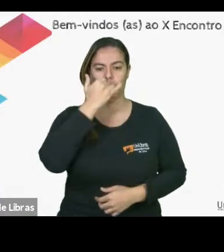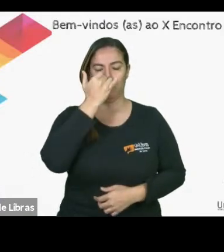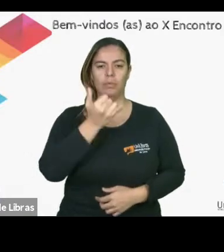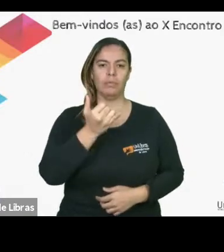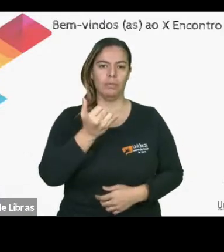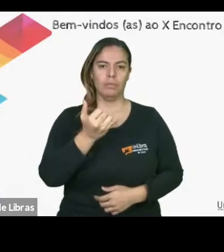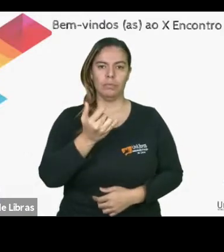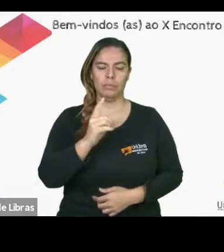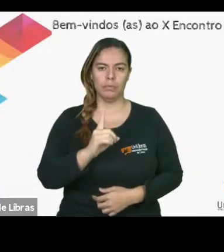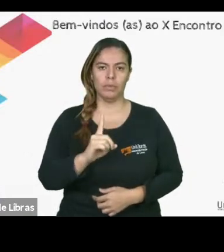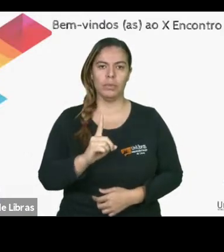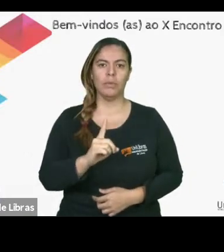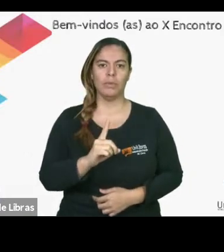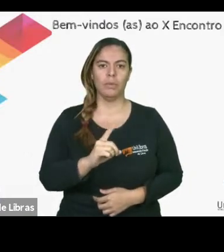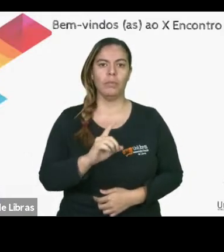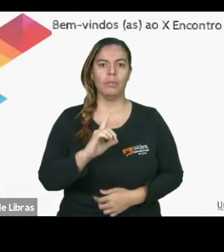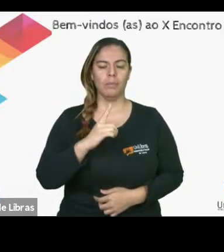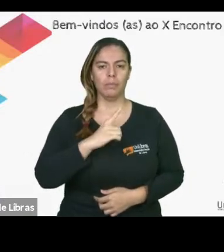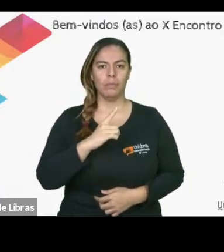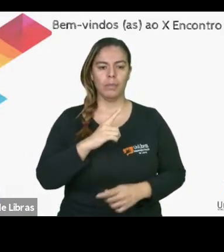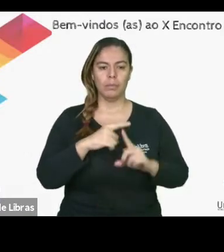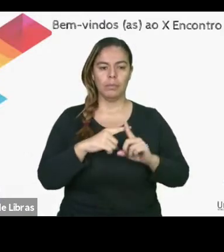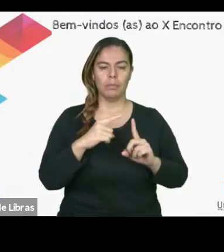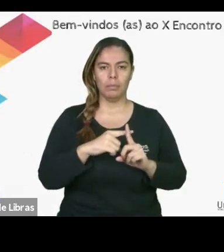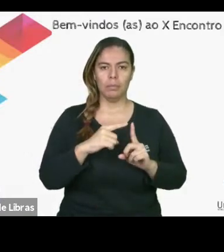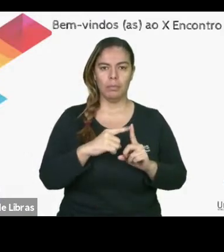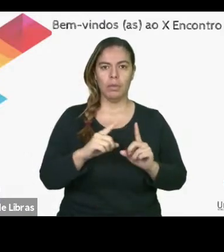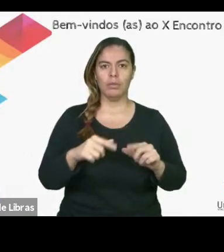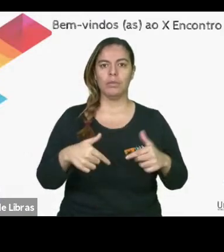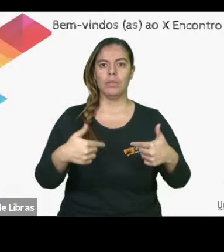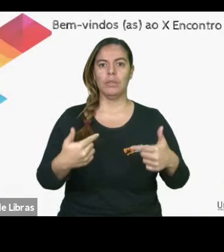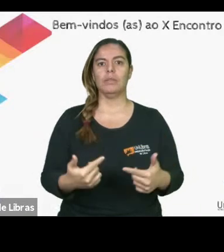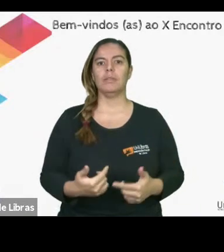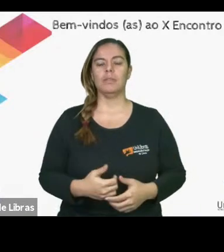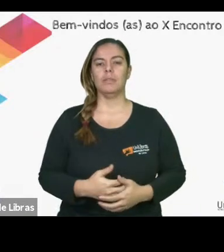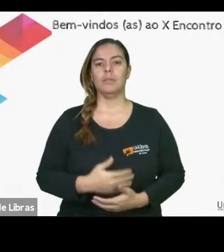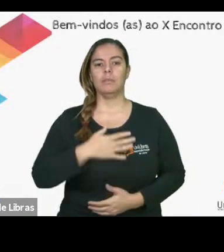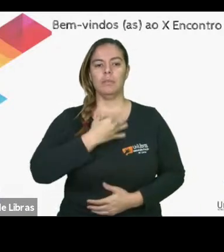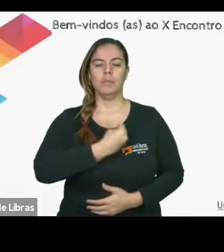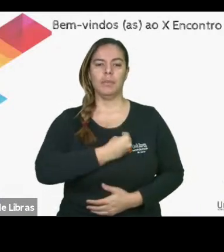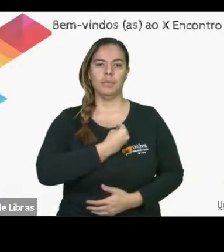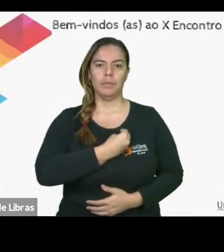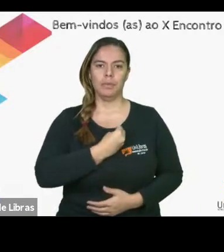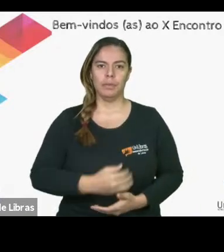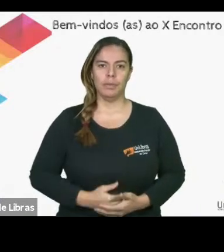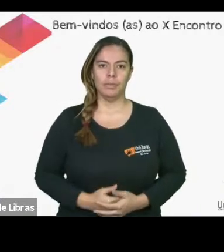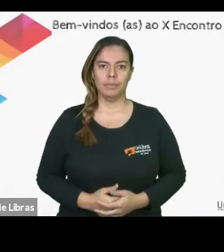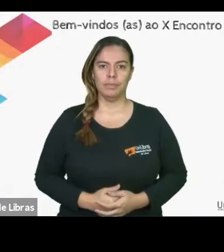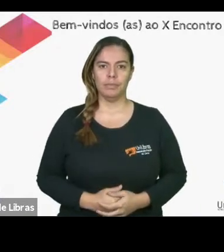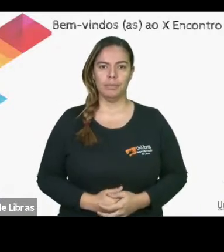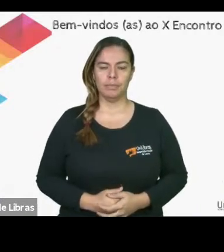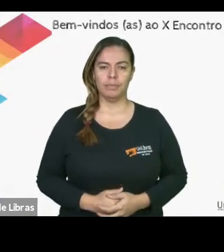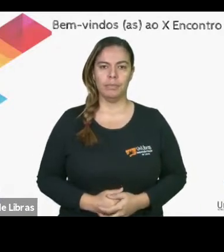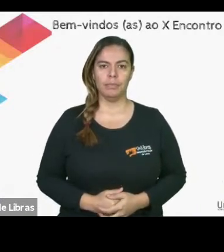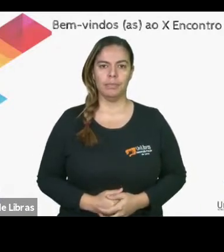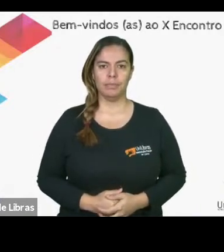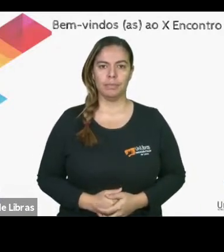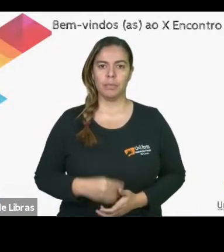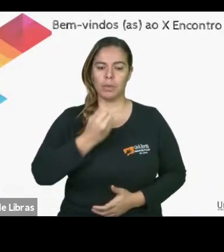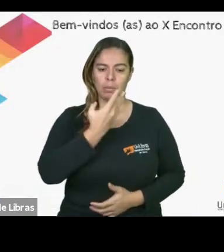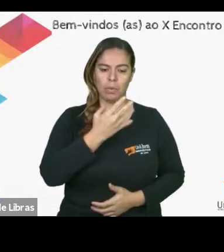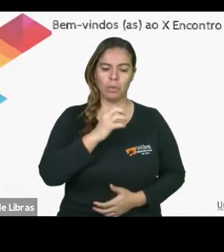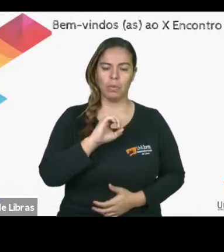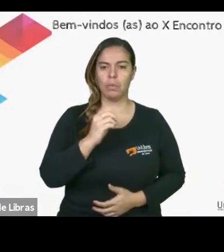aprendizaje. Es parte de la realización del vivir. Y el carácter bueno o malo,